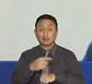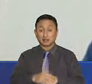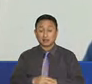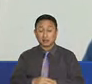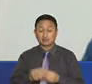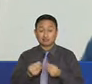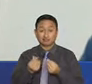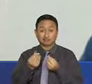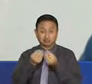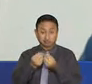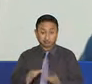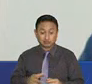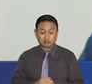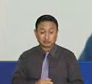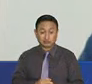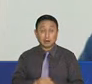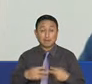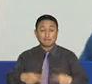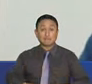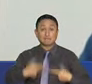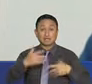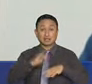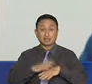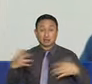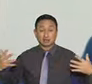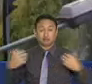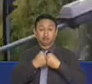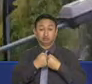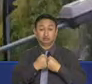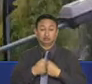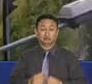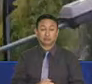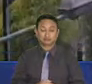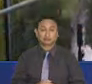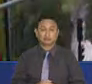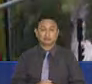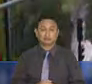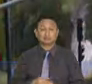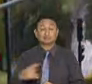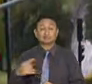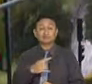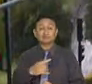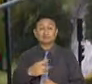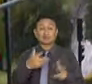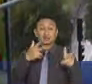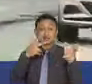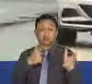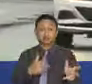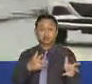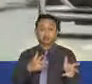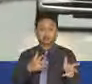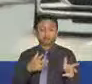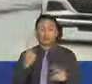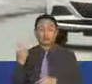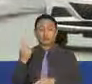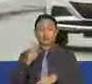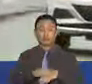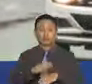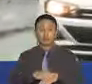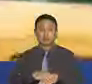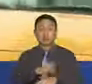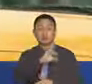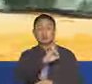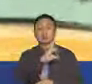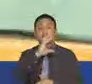Estamos perdiendo vidas por los accidentes de tránsito el colapso de vías indican no solo se debe a los